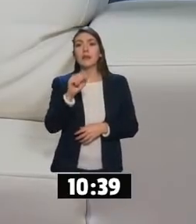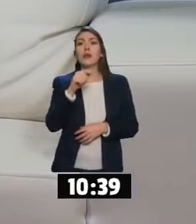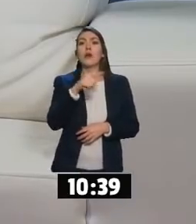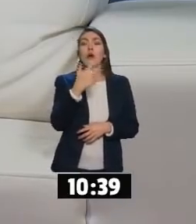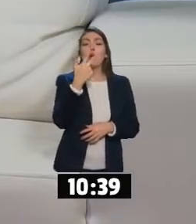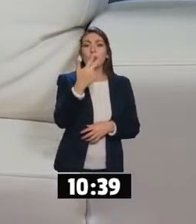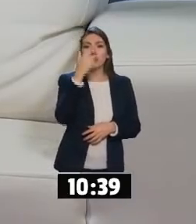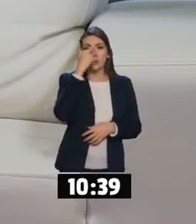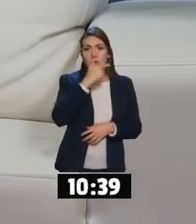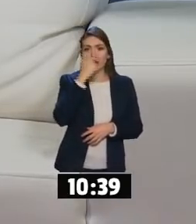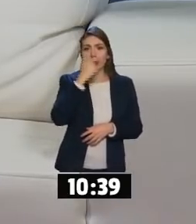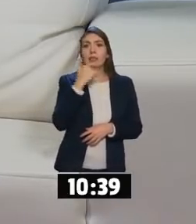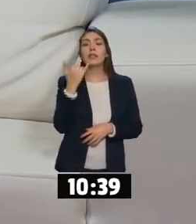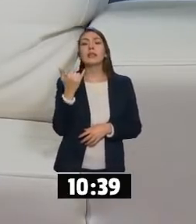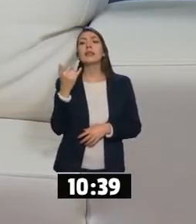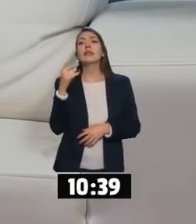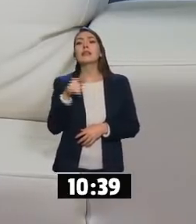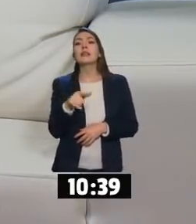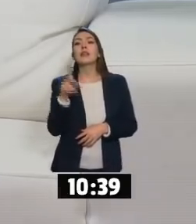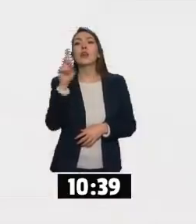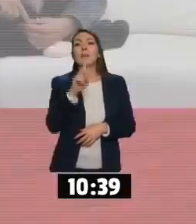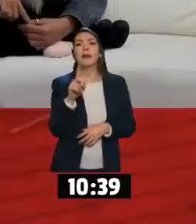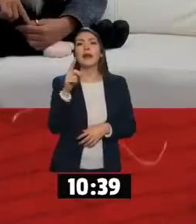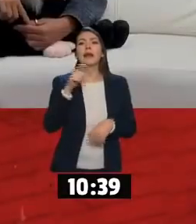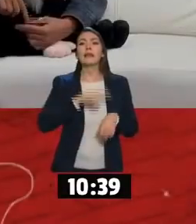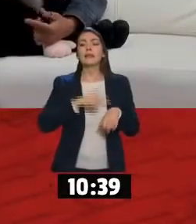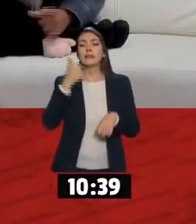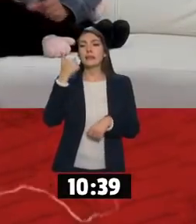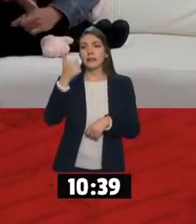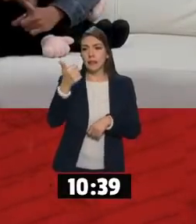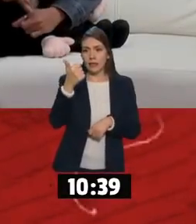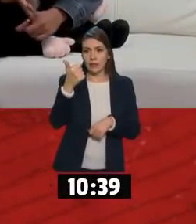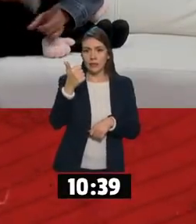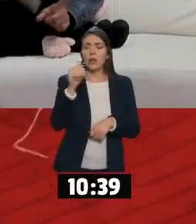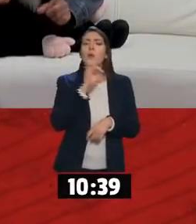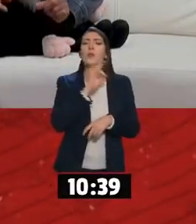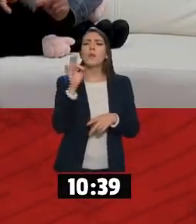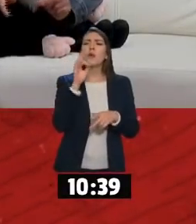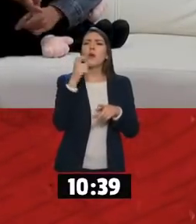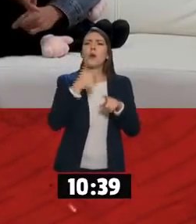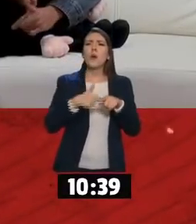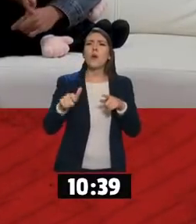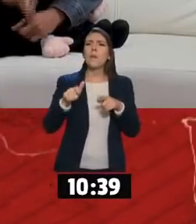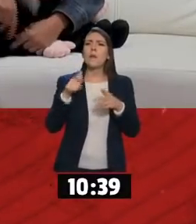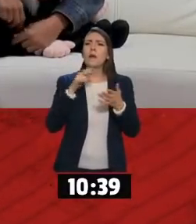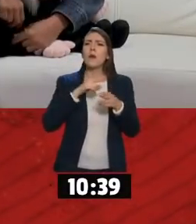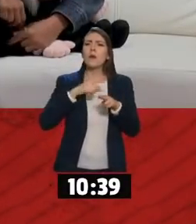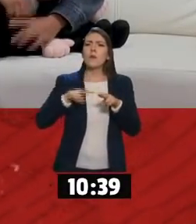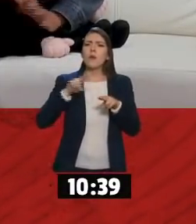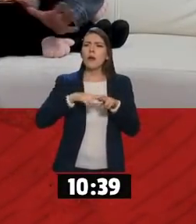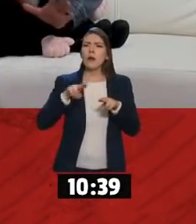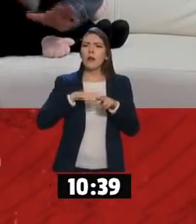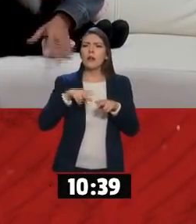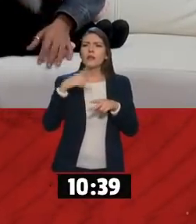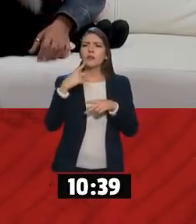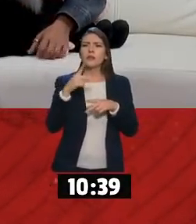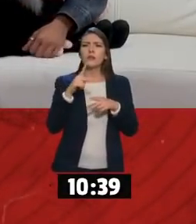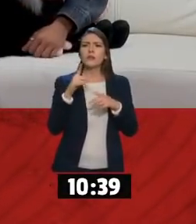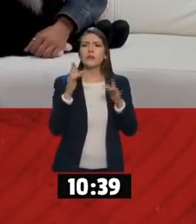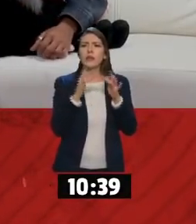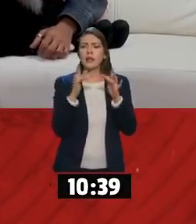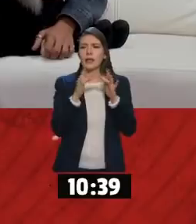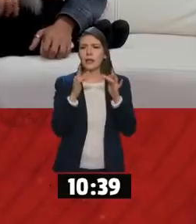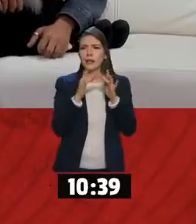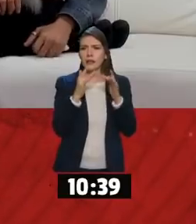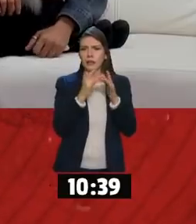6, hasta el 31 de octubre. Y los boletos los pueden comprar en el Foro Shakespeare, en la página del Foro Shakespeare. Y ya, así aseguran su